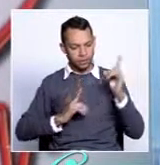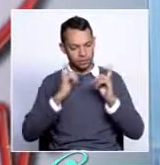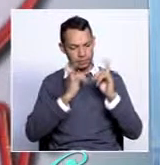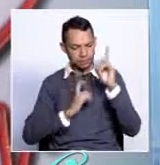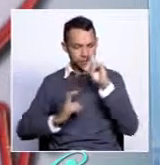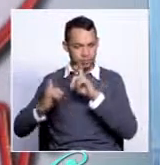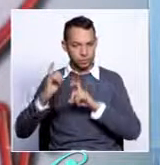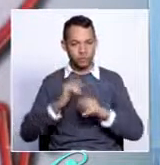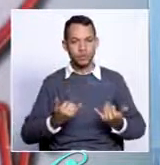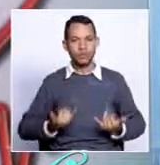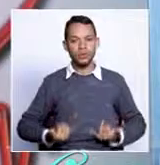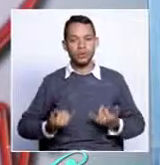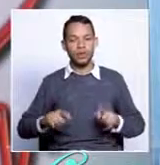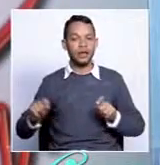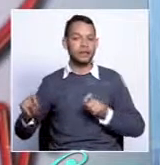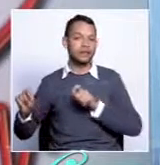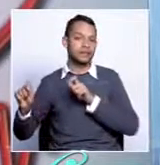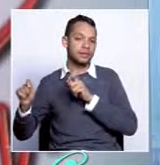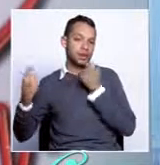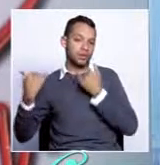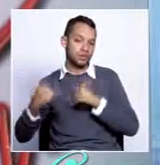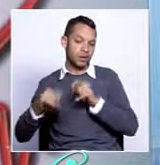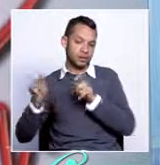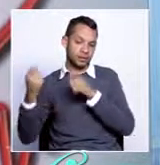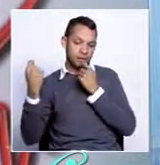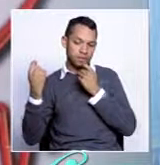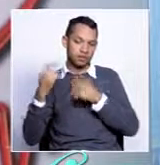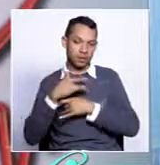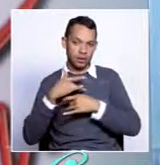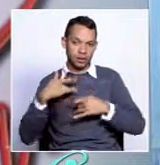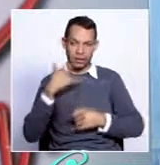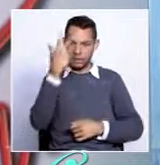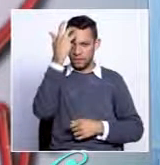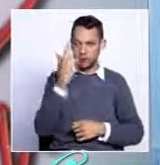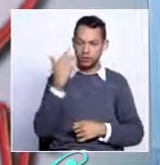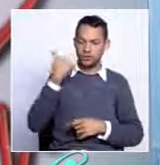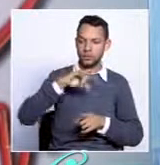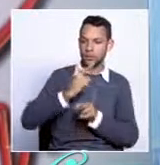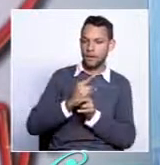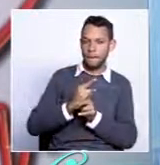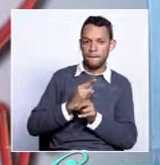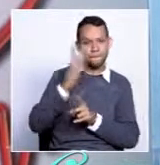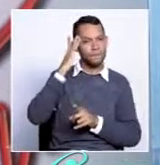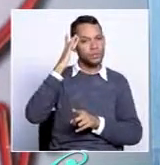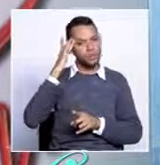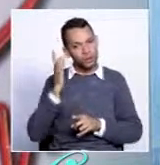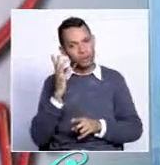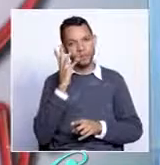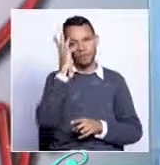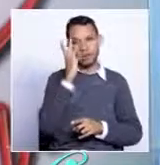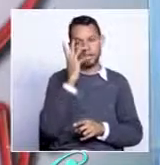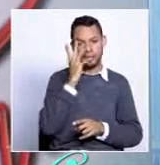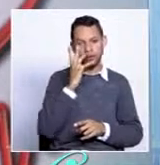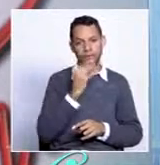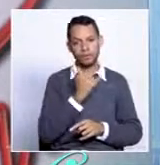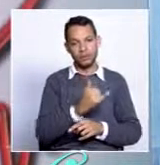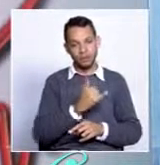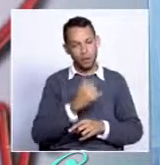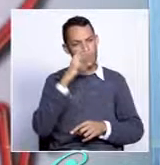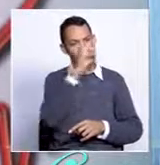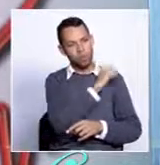que afortunadamente ella se hizo ese examen porque porque gracias a ese examen se le encontró un